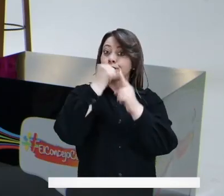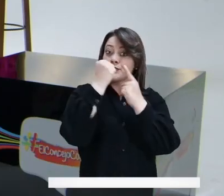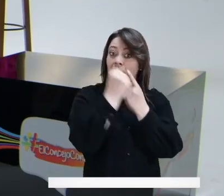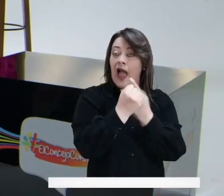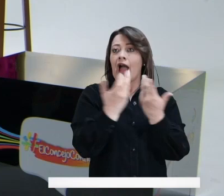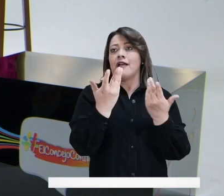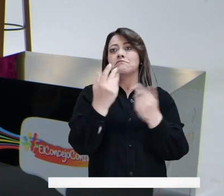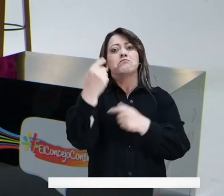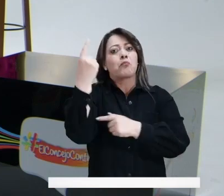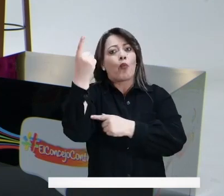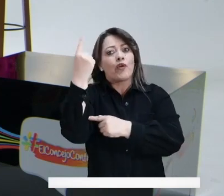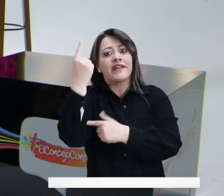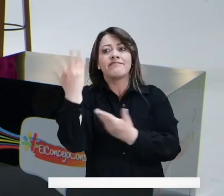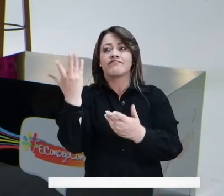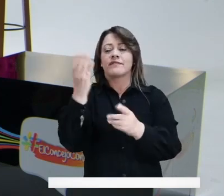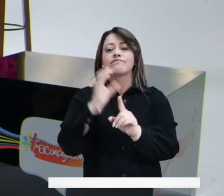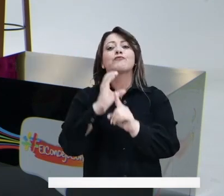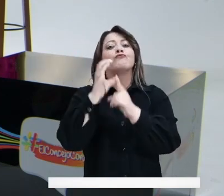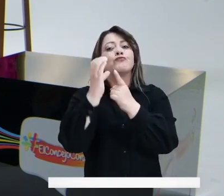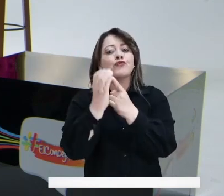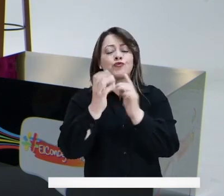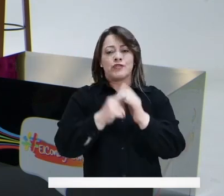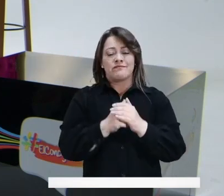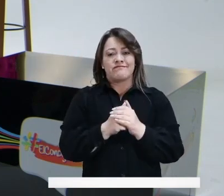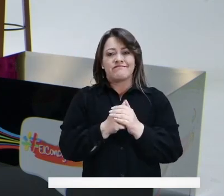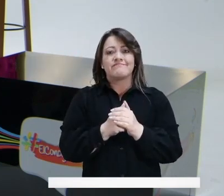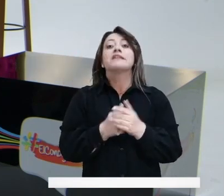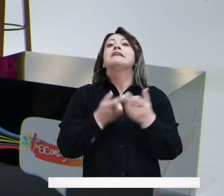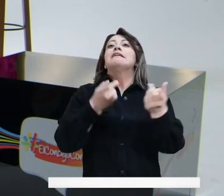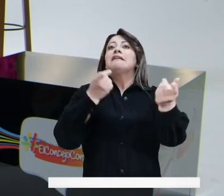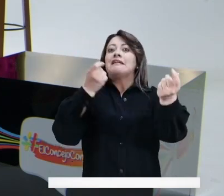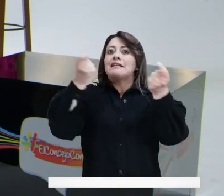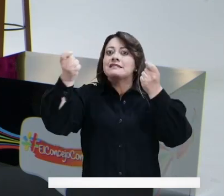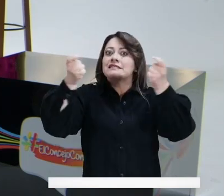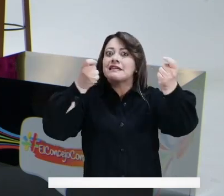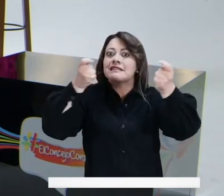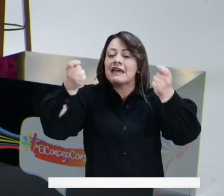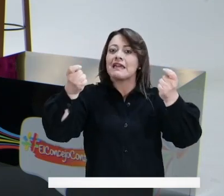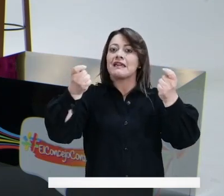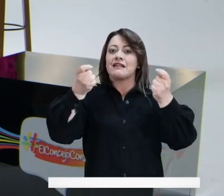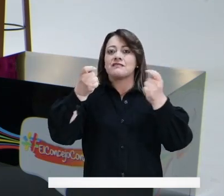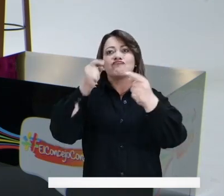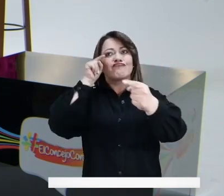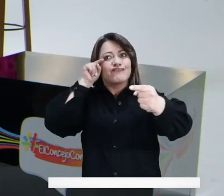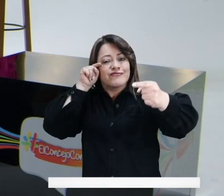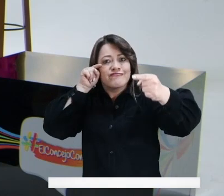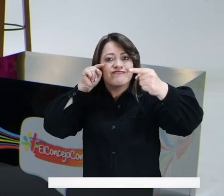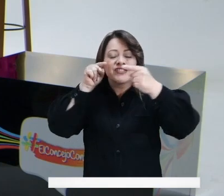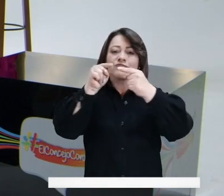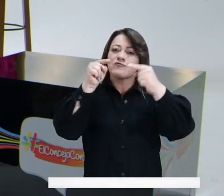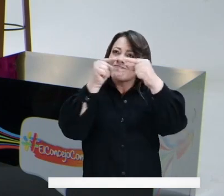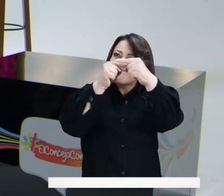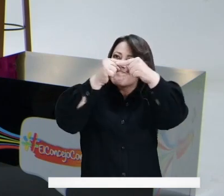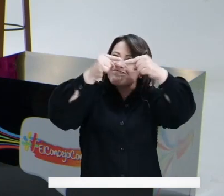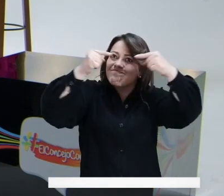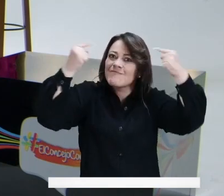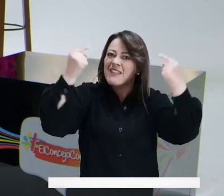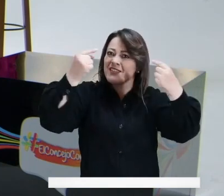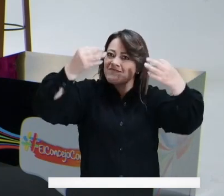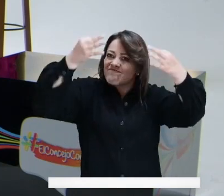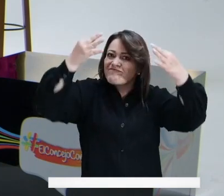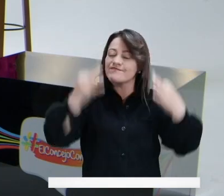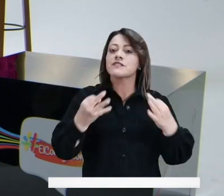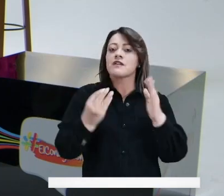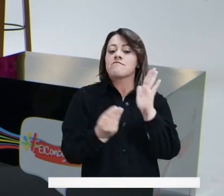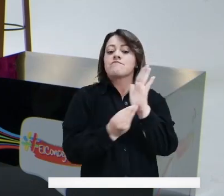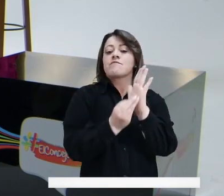social, con la política, con la cultura, bajo unas estrategias, bajo unas metas que se puedan cuantificar